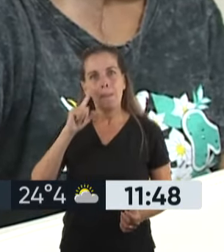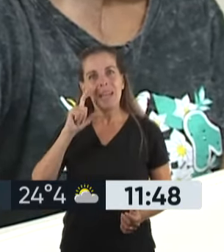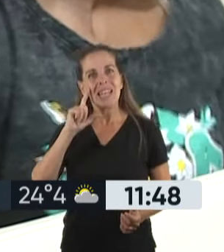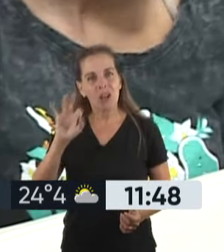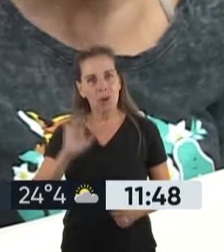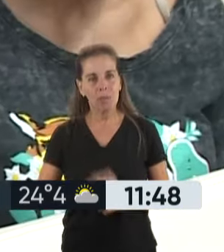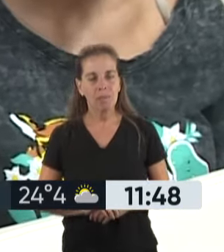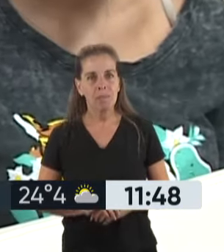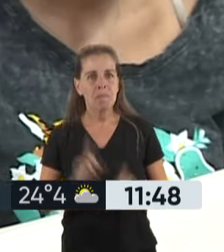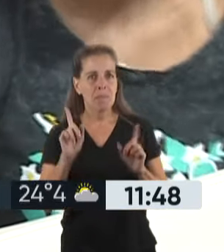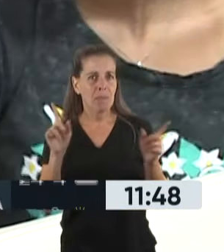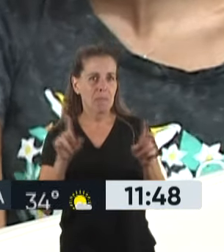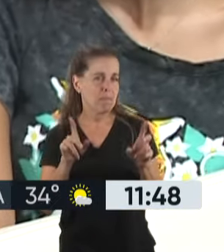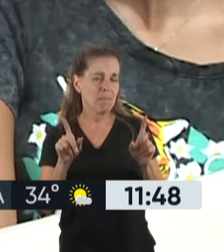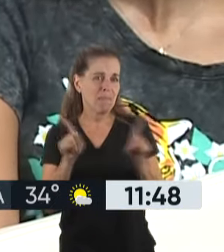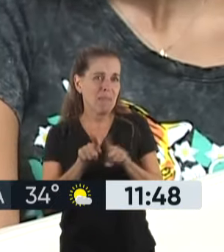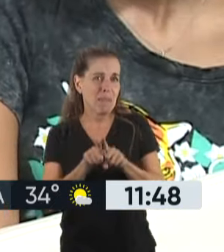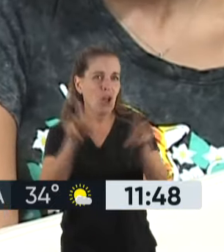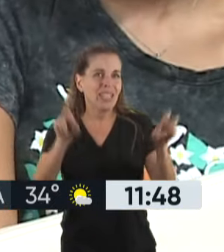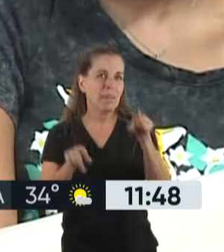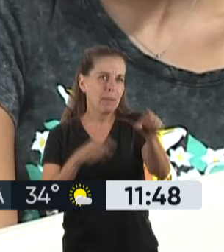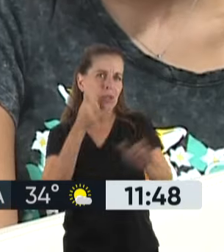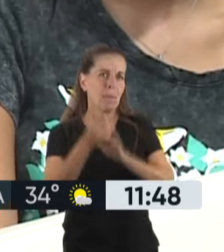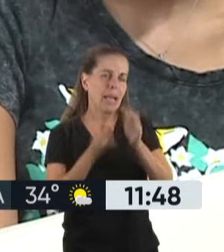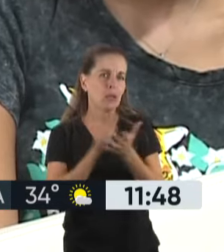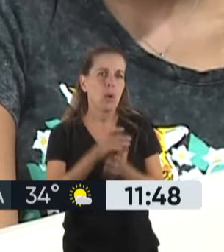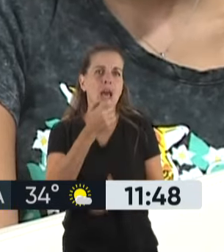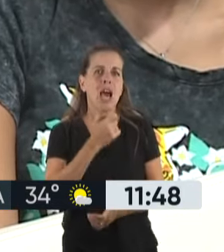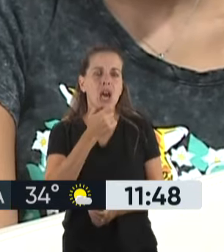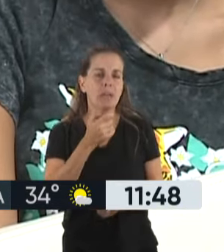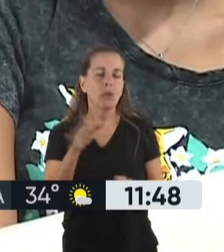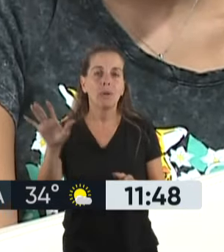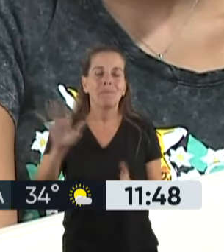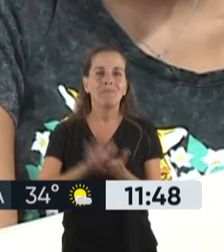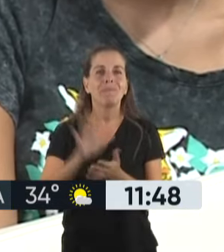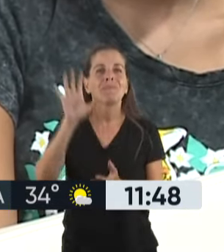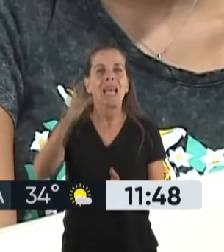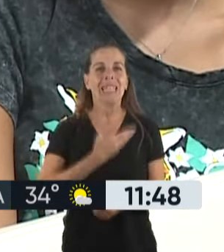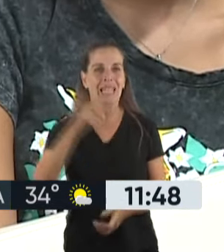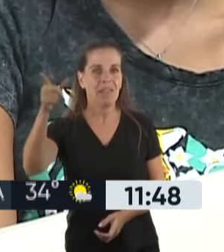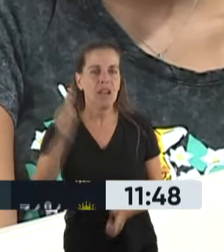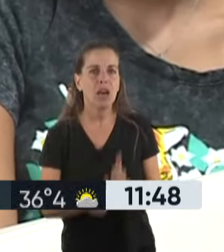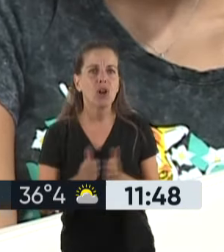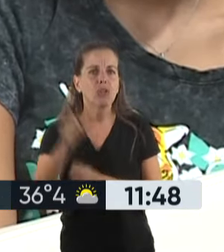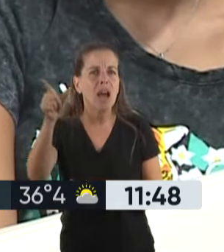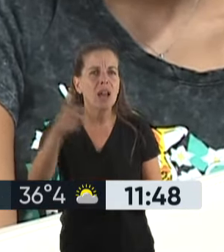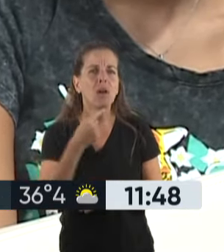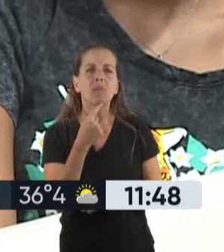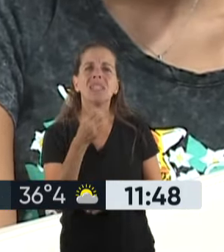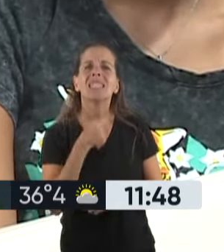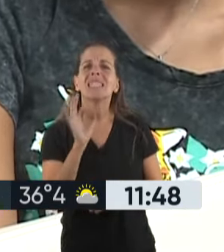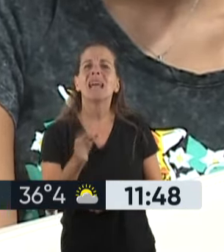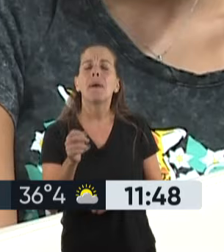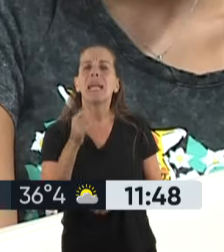buenos al principio de la conferencia hablaste de Rosario te quería preguntar si se tiene un plazo estimado por ahí por decirlo